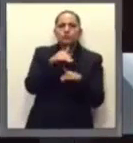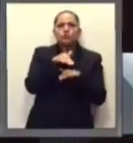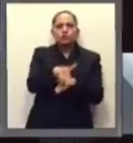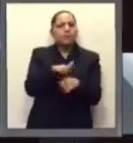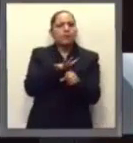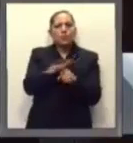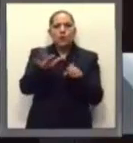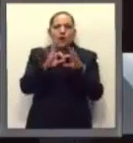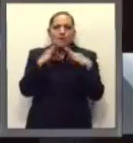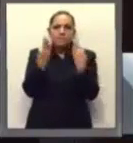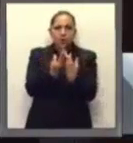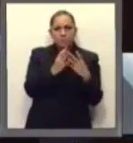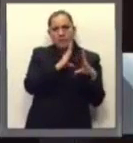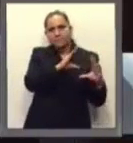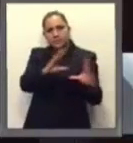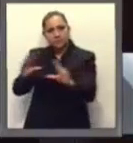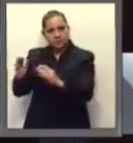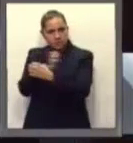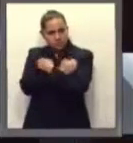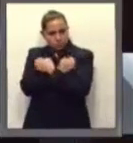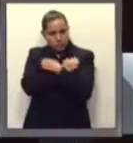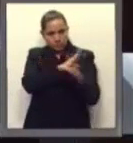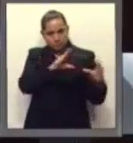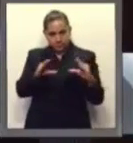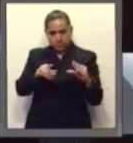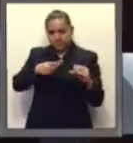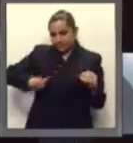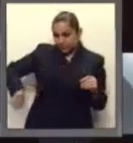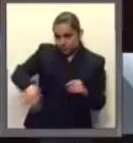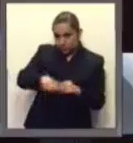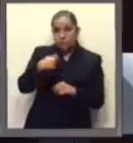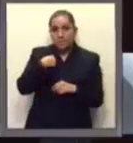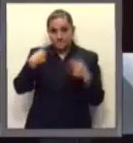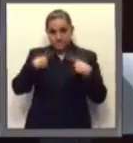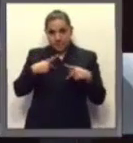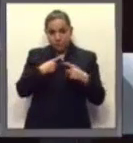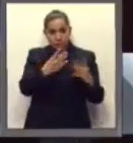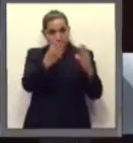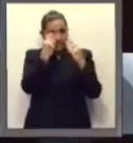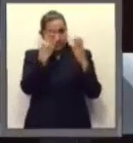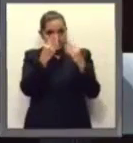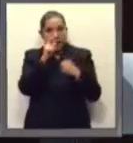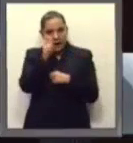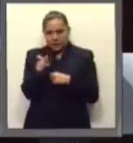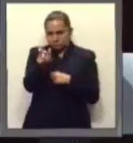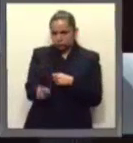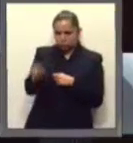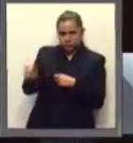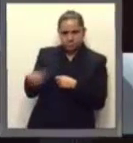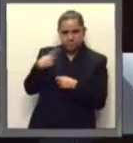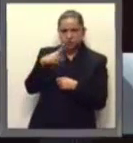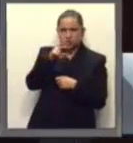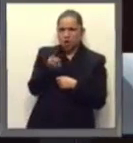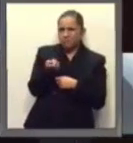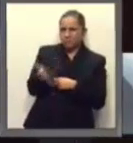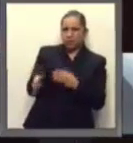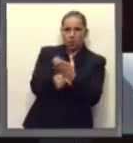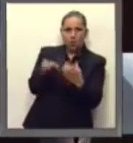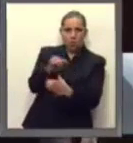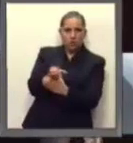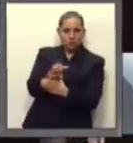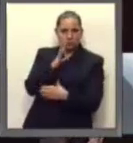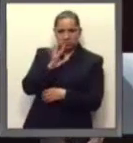que educandos y educandas deben ser sujetos, nunca objetos. Que esta propuesta sea considerada un paso más